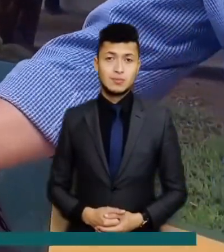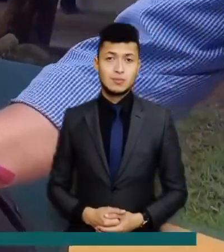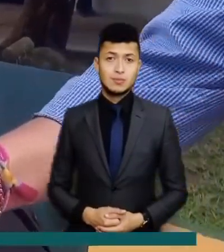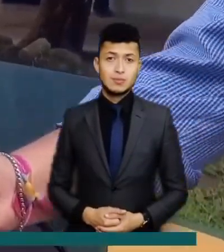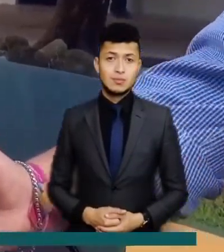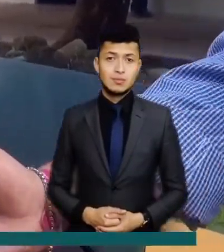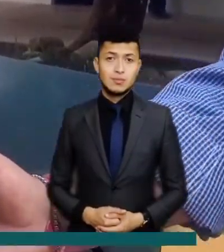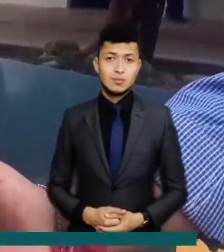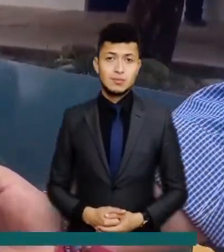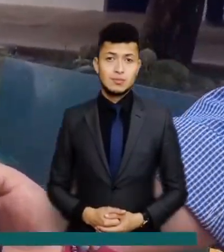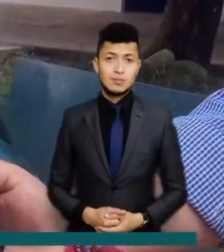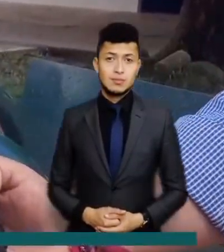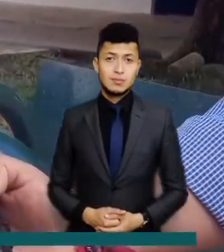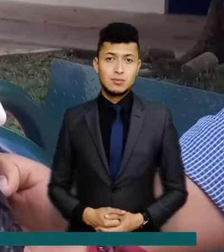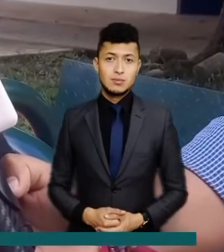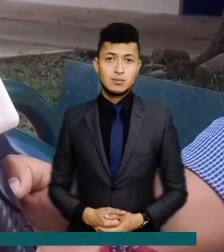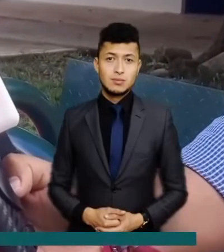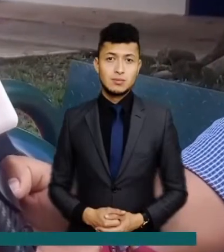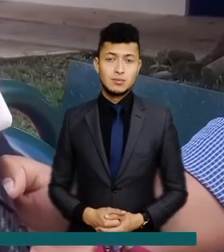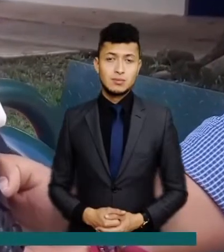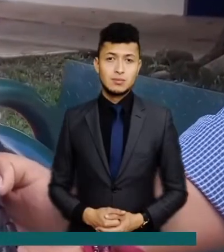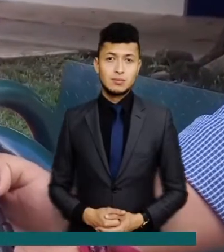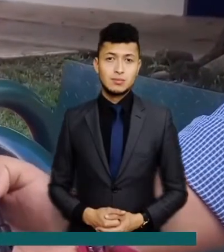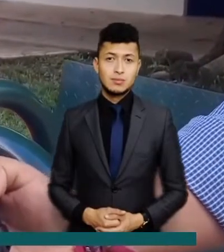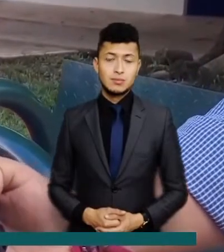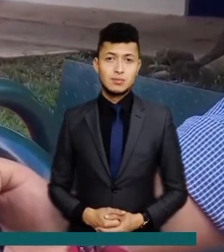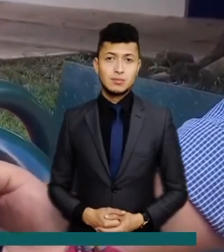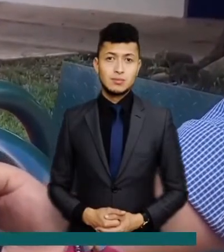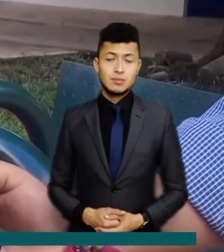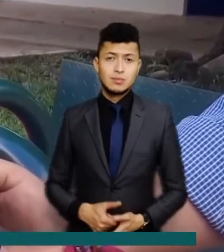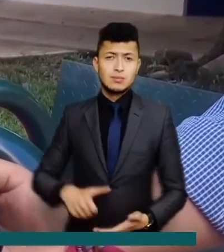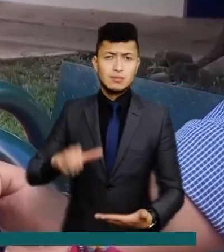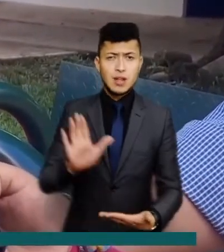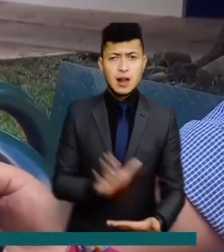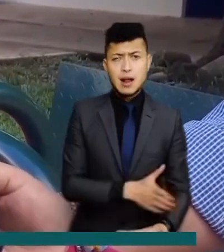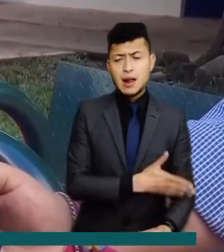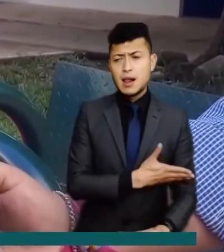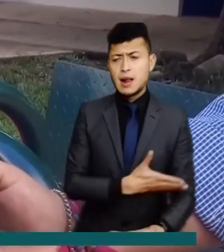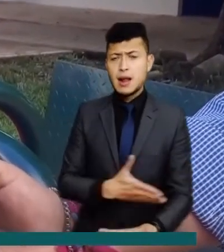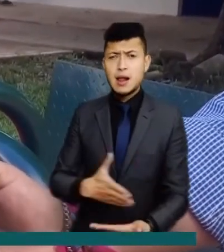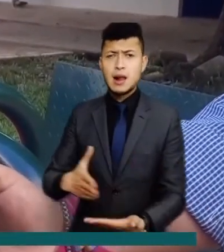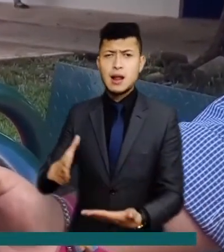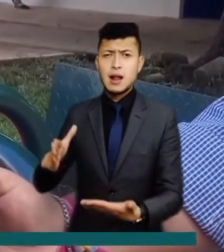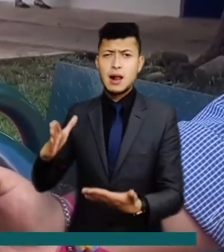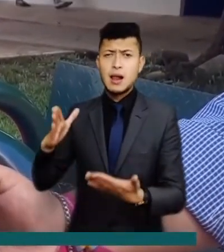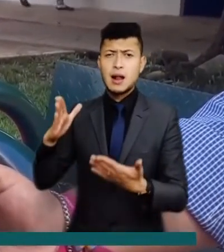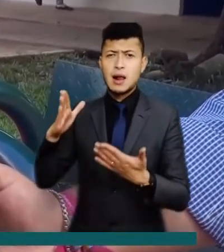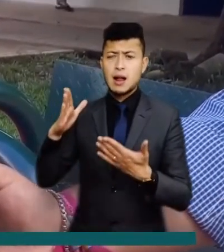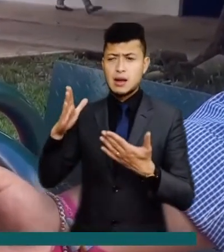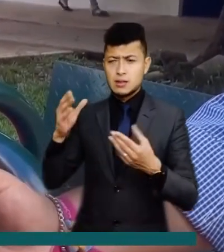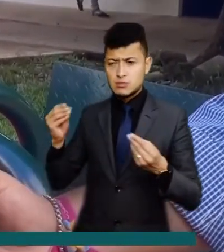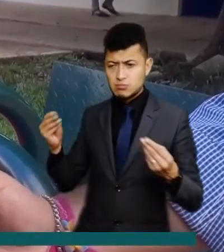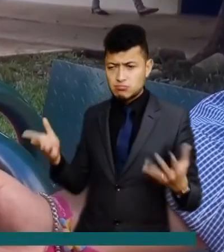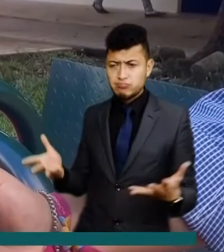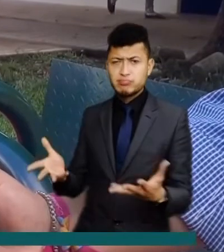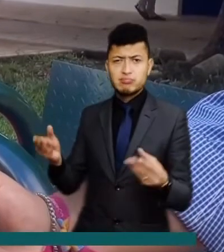¡Vamos, ganadito! Que hay mucho por